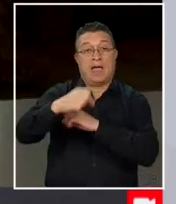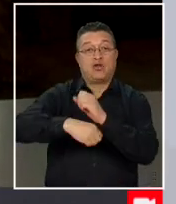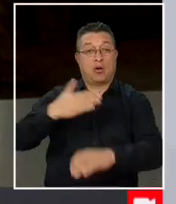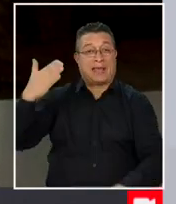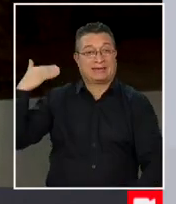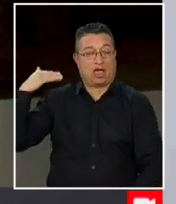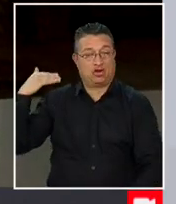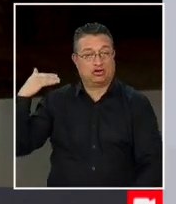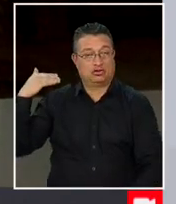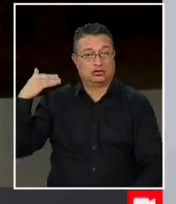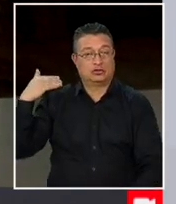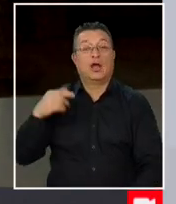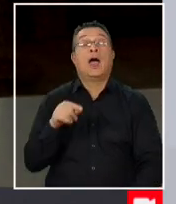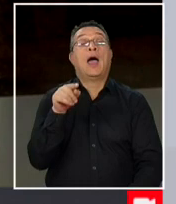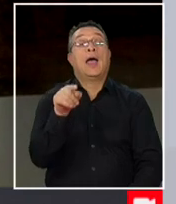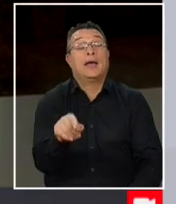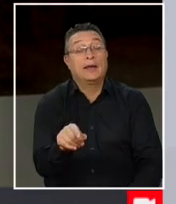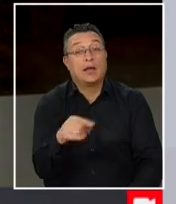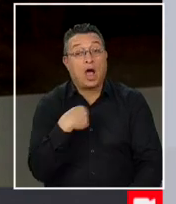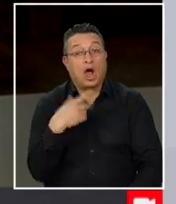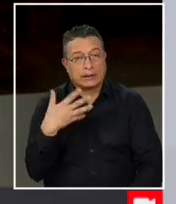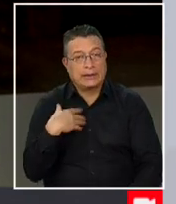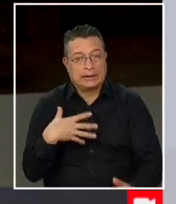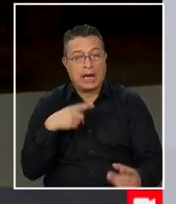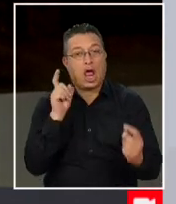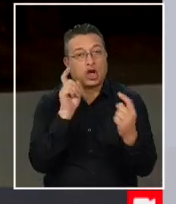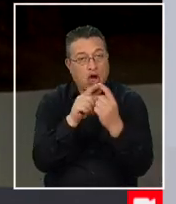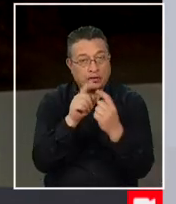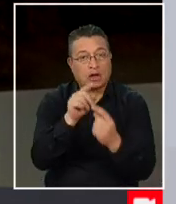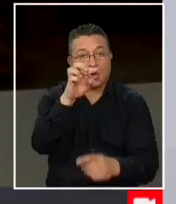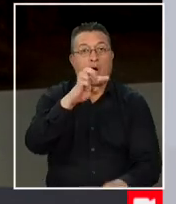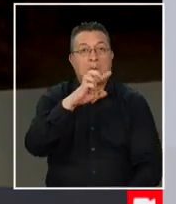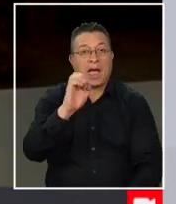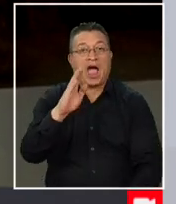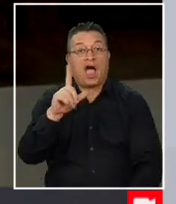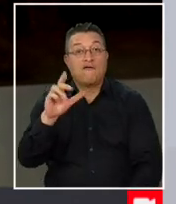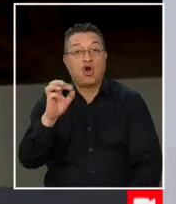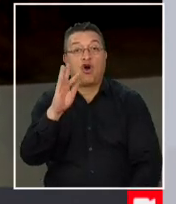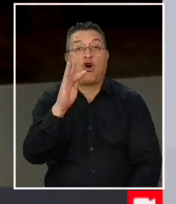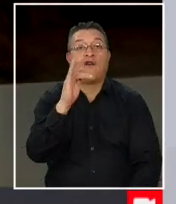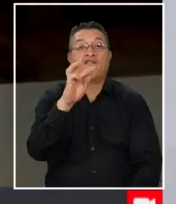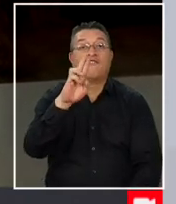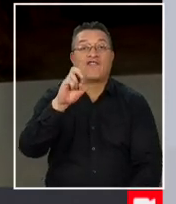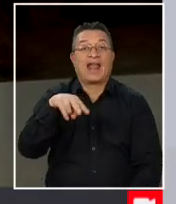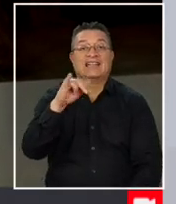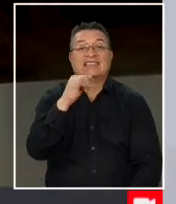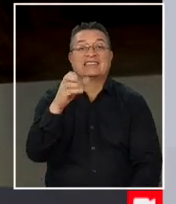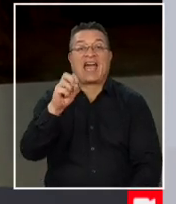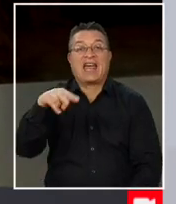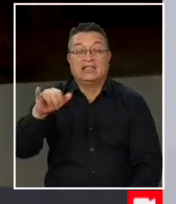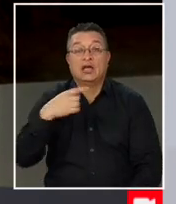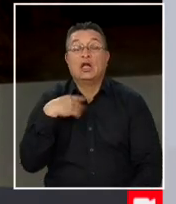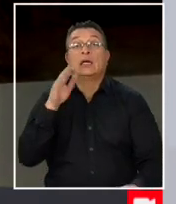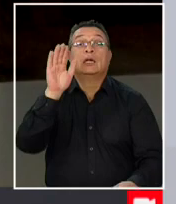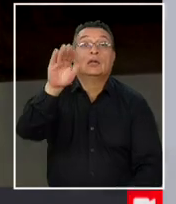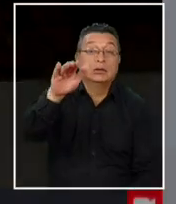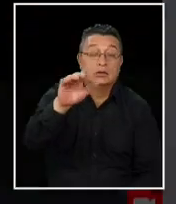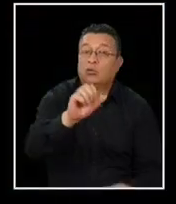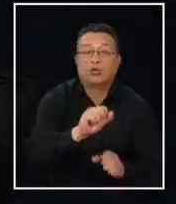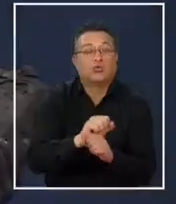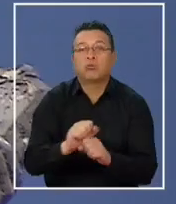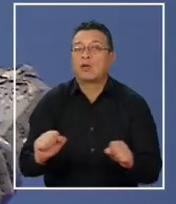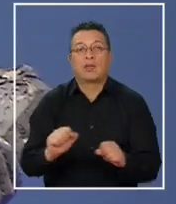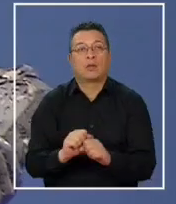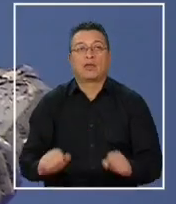pasado. En aquel momento tratamos de tomar contacto con el señor Pablo Franzani, lo que no fue posible de